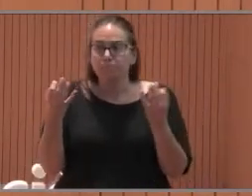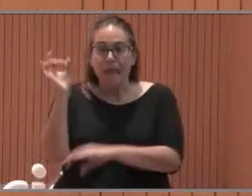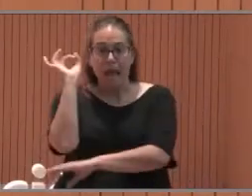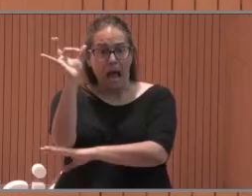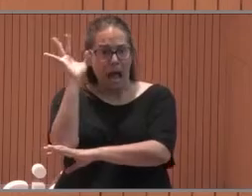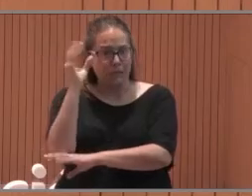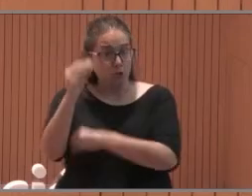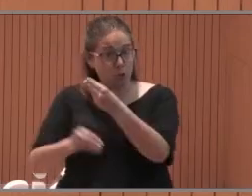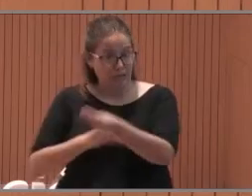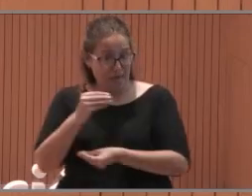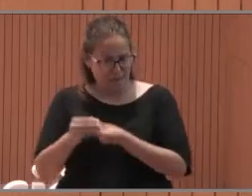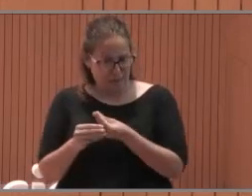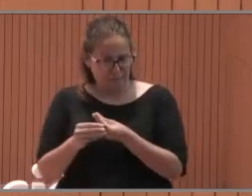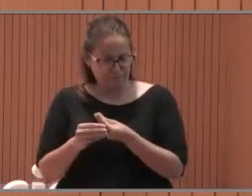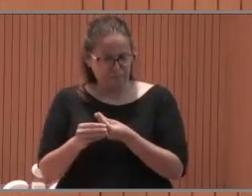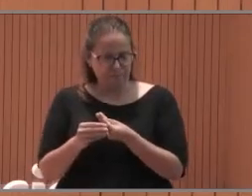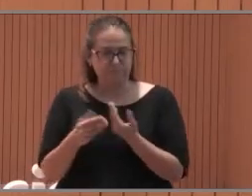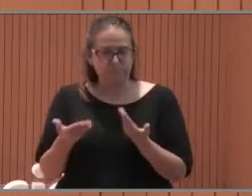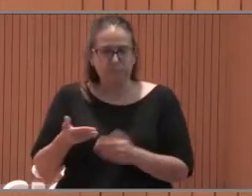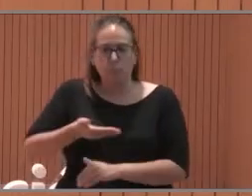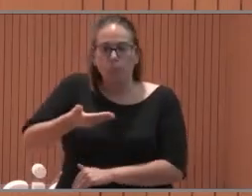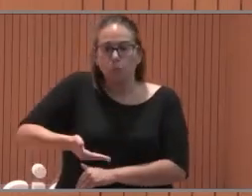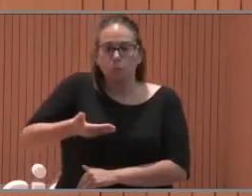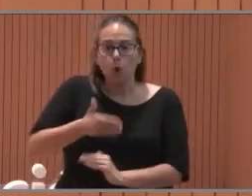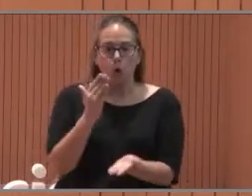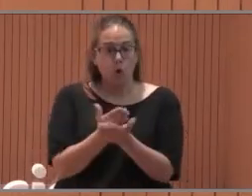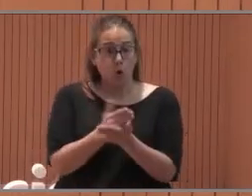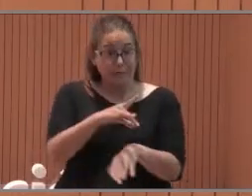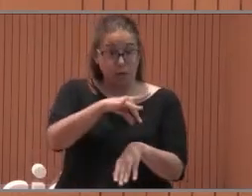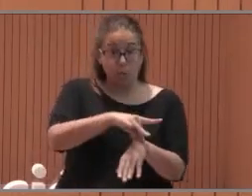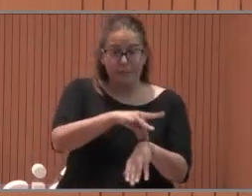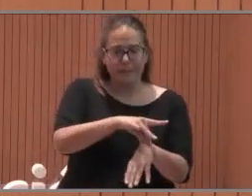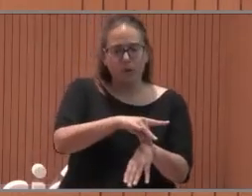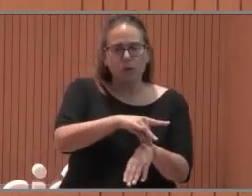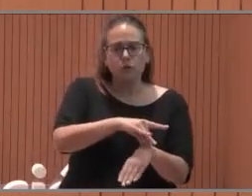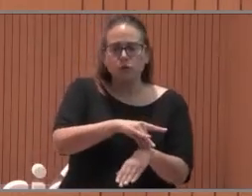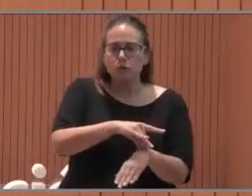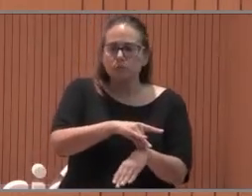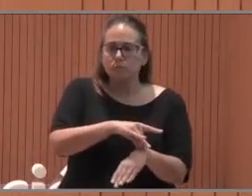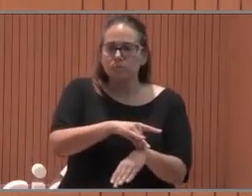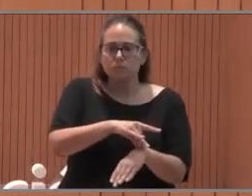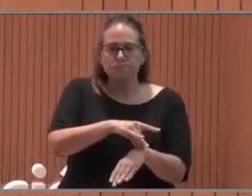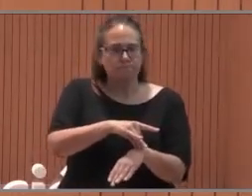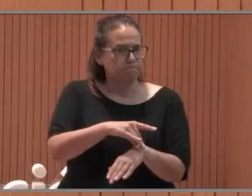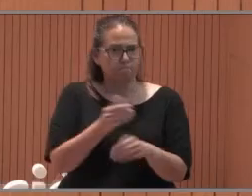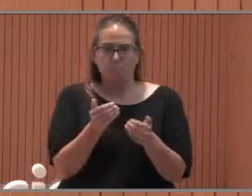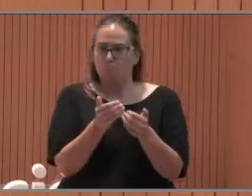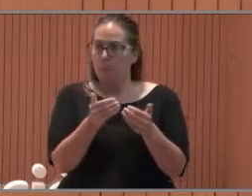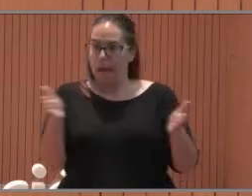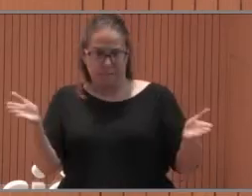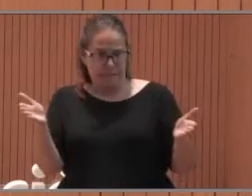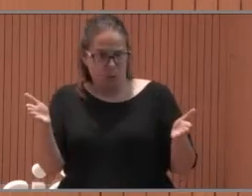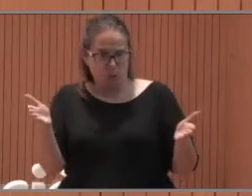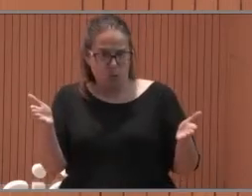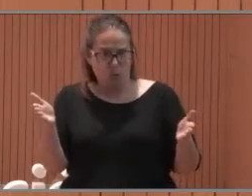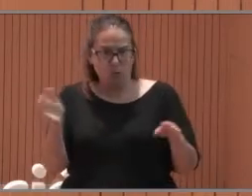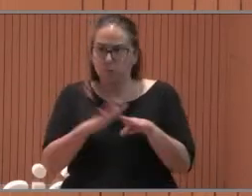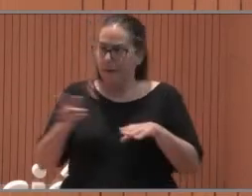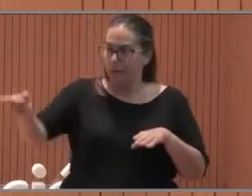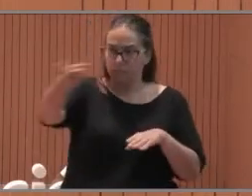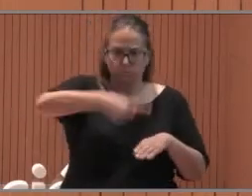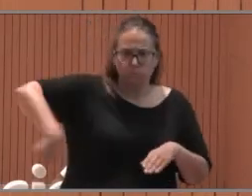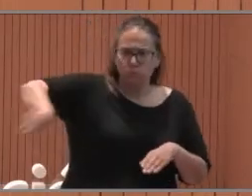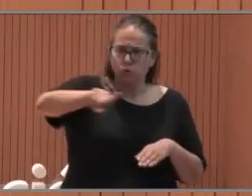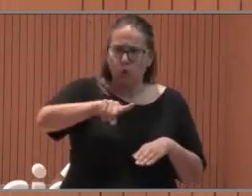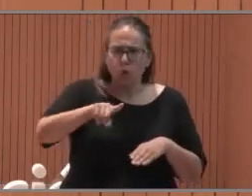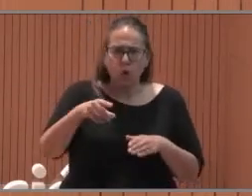actos que, por supuesto, el Colegio de Médicos está a su disposición, estamos ahí a su disposición para todos ustedes, para